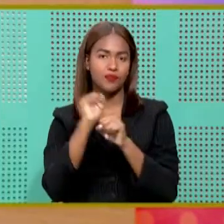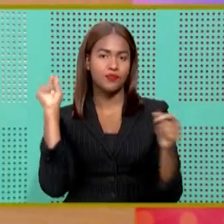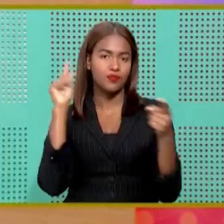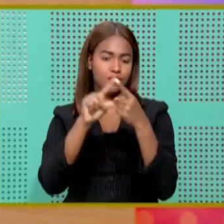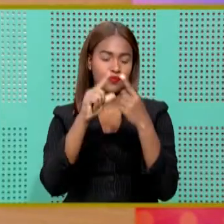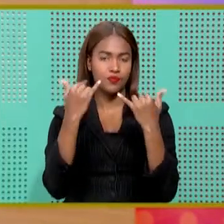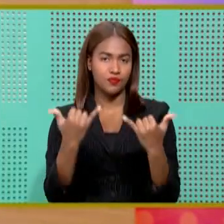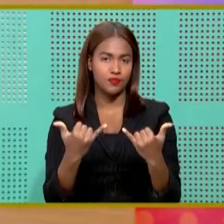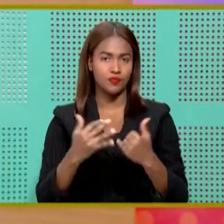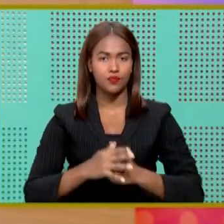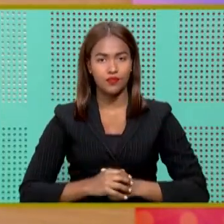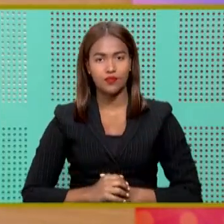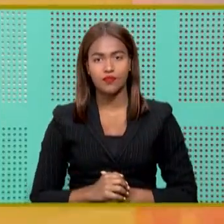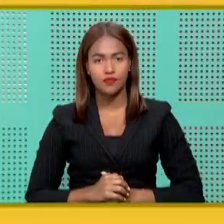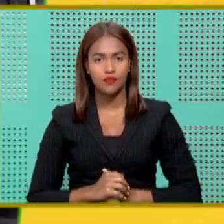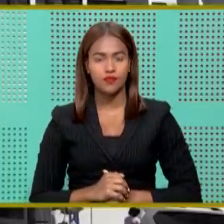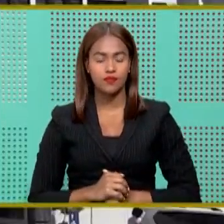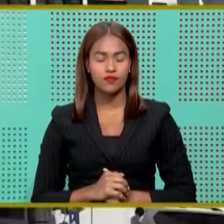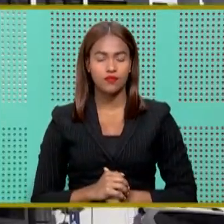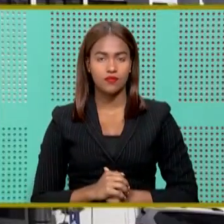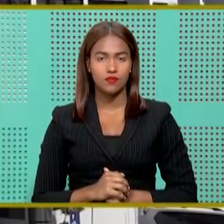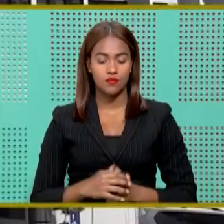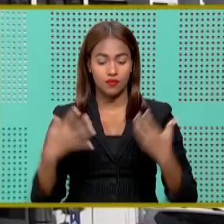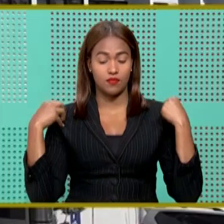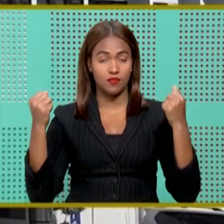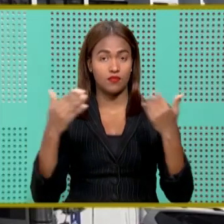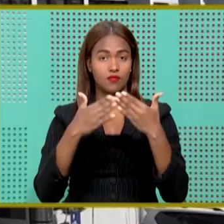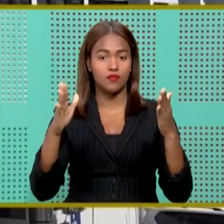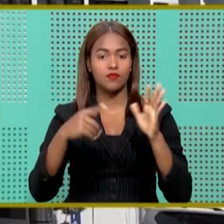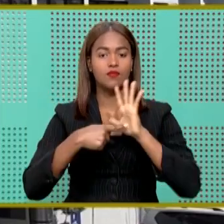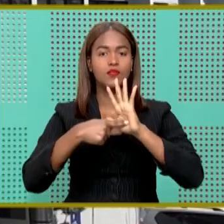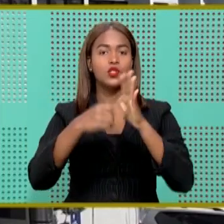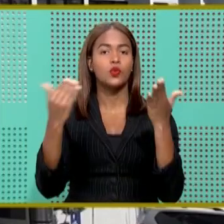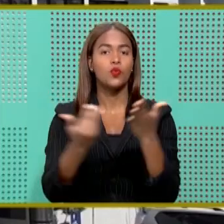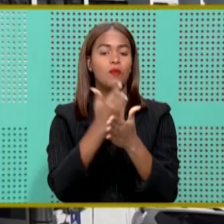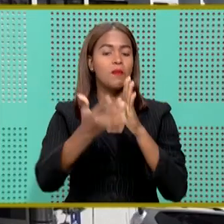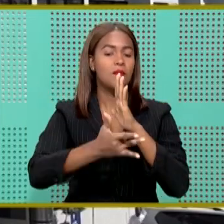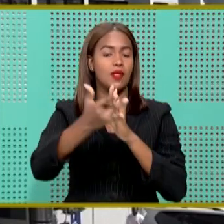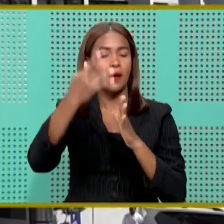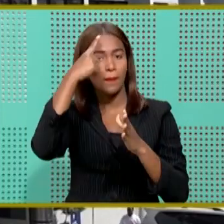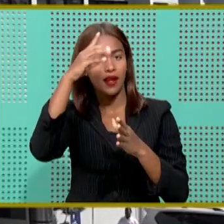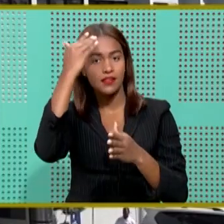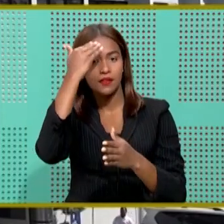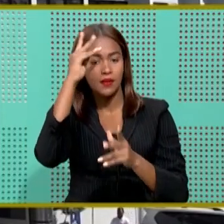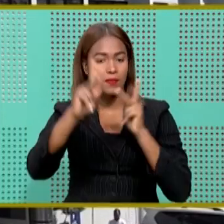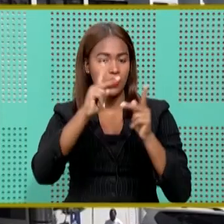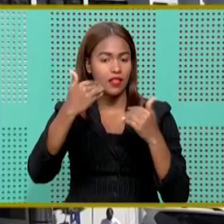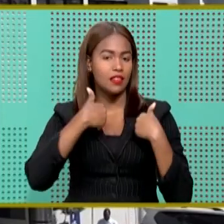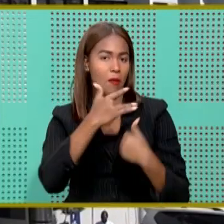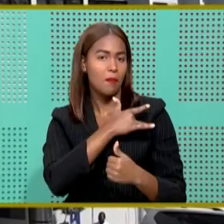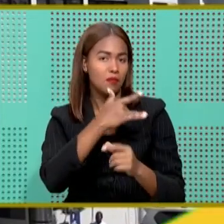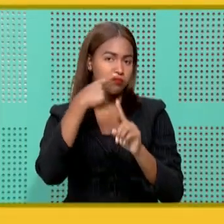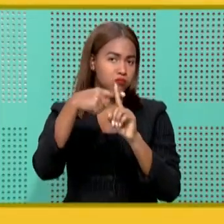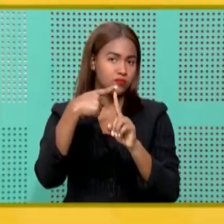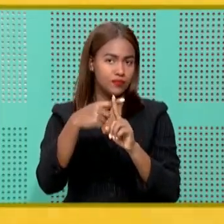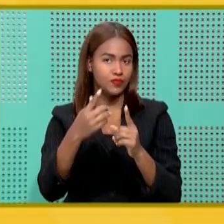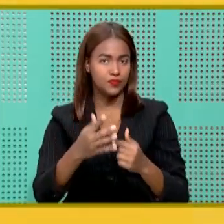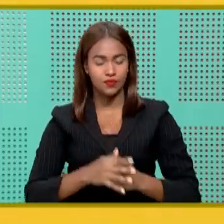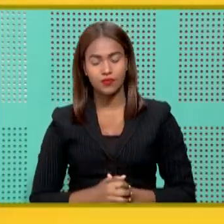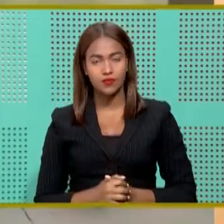trabajadas hasta este momento. Salud Pública presenta nueva tecnología para detectar el COVID-19.